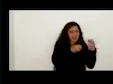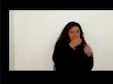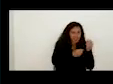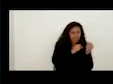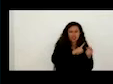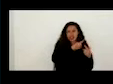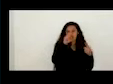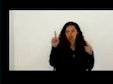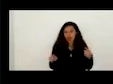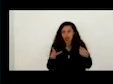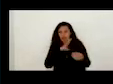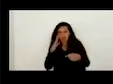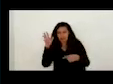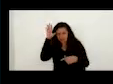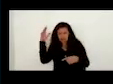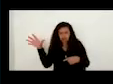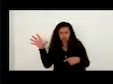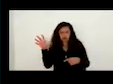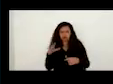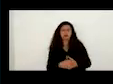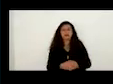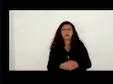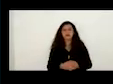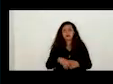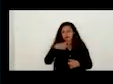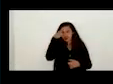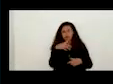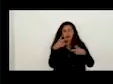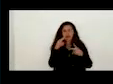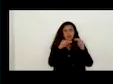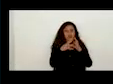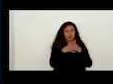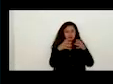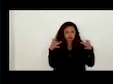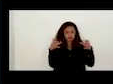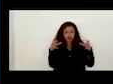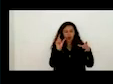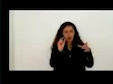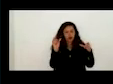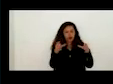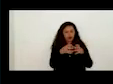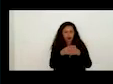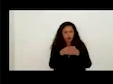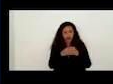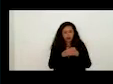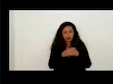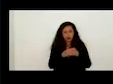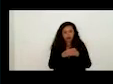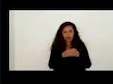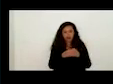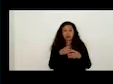adulto, buscando la porción adecuada. Esas albóndigas serían un producto y un guisado